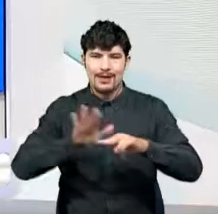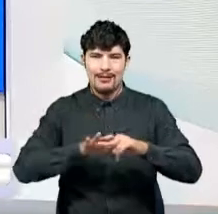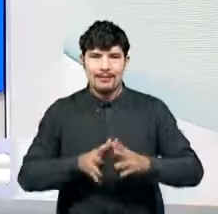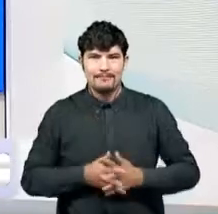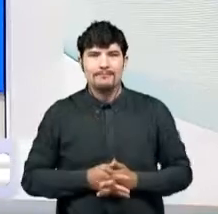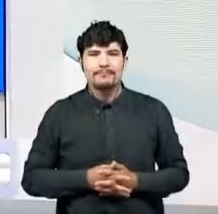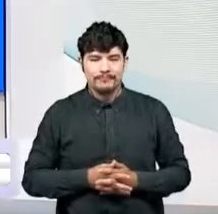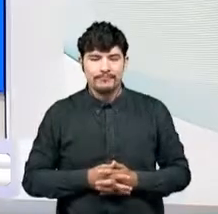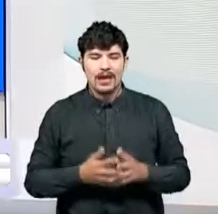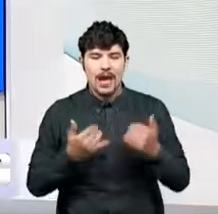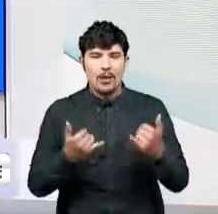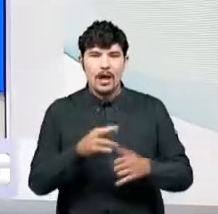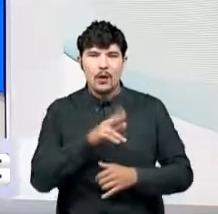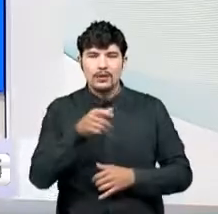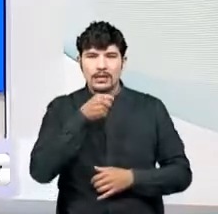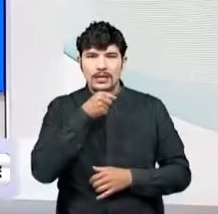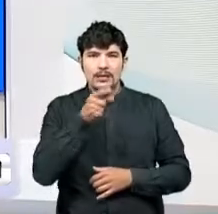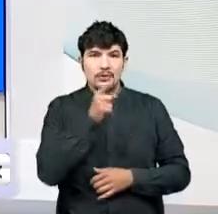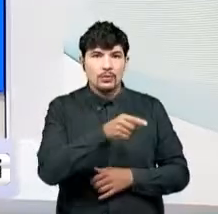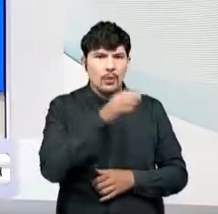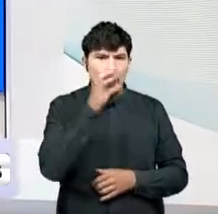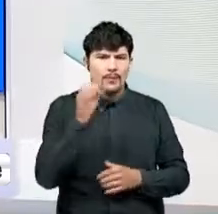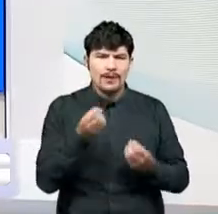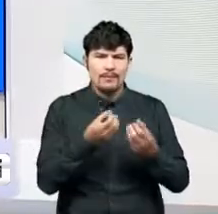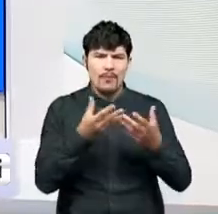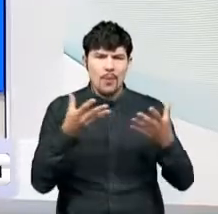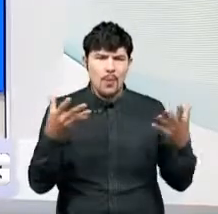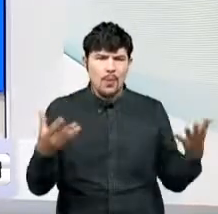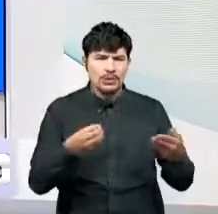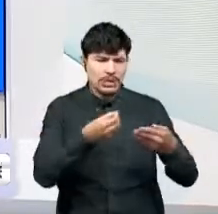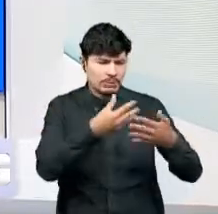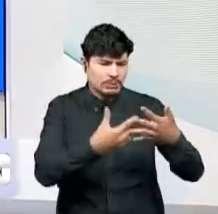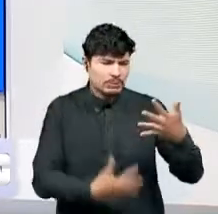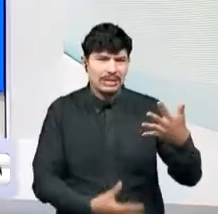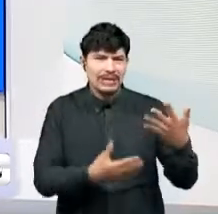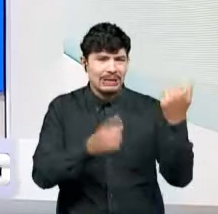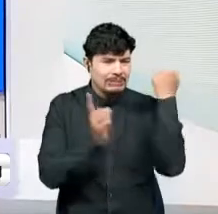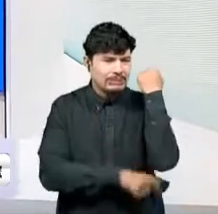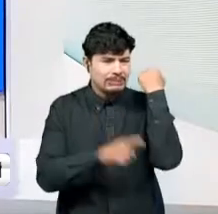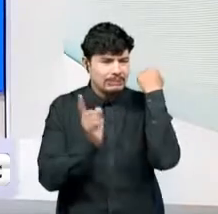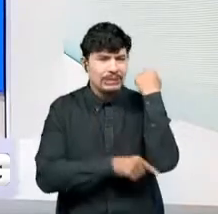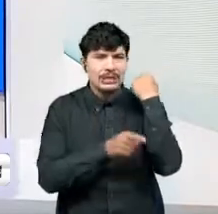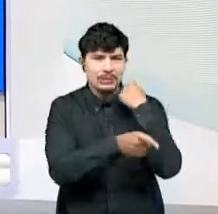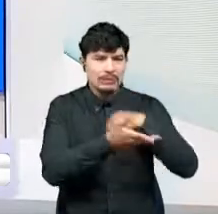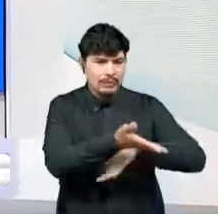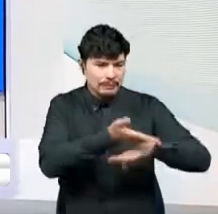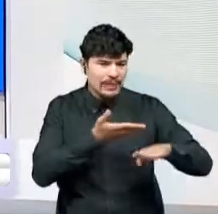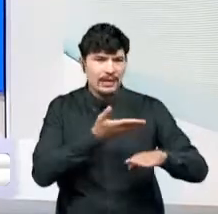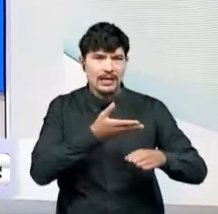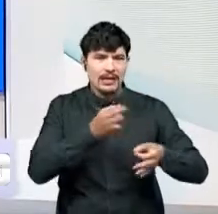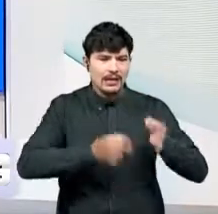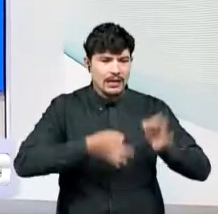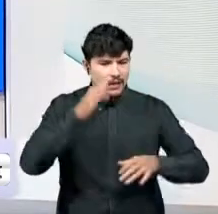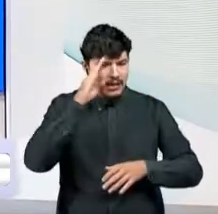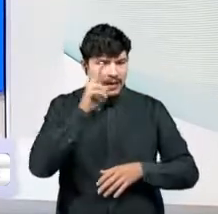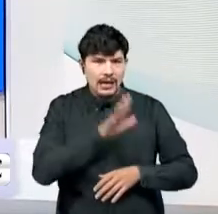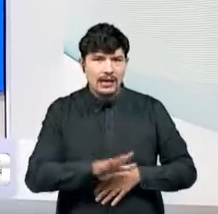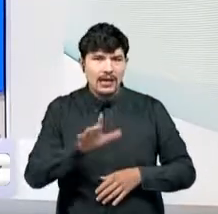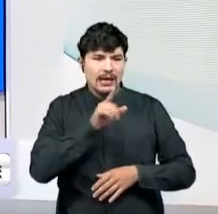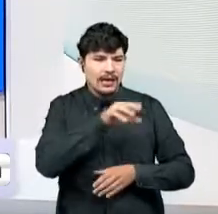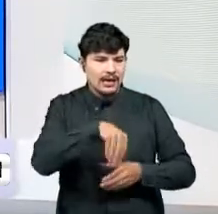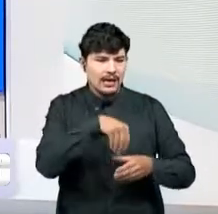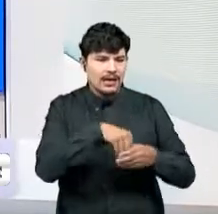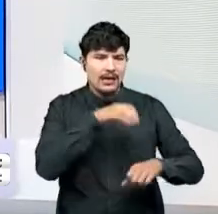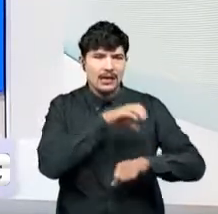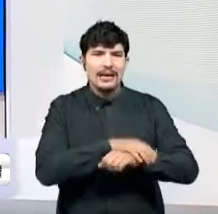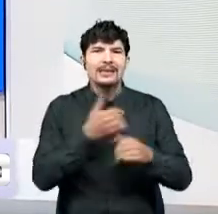y en otras noticias un sujeto que presenta un amplio prontuario delictivo y estaba siendo requerido por las autoridades judiciales para que cumpla su condena